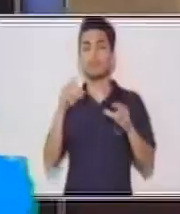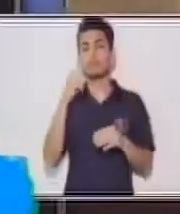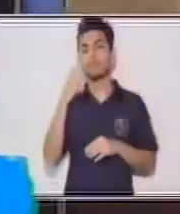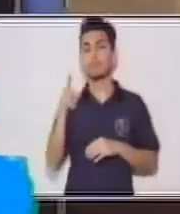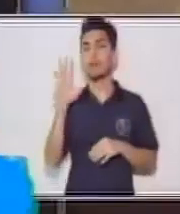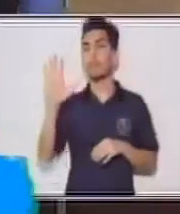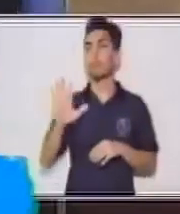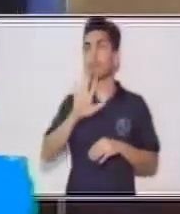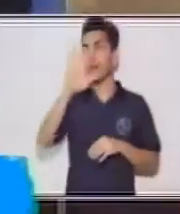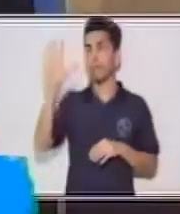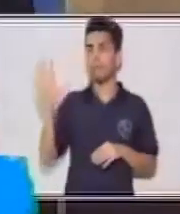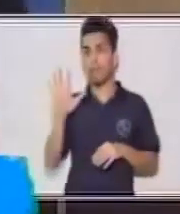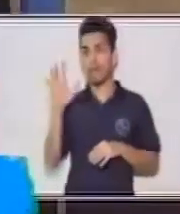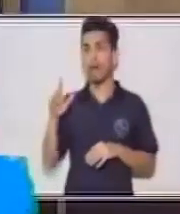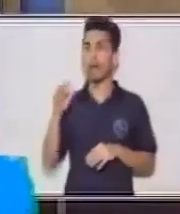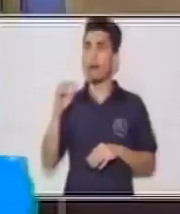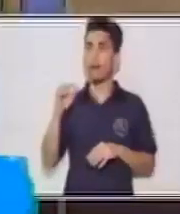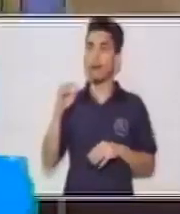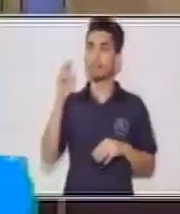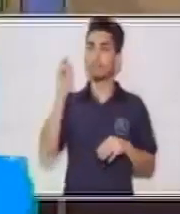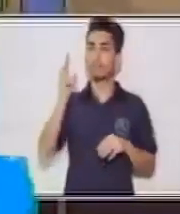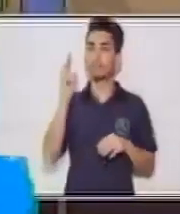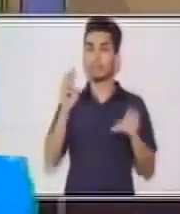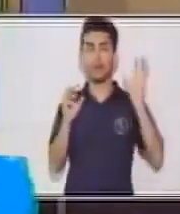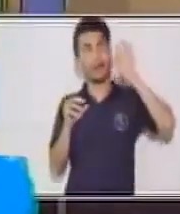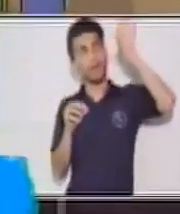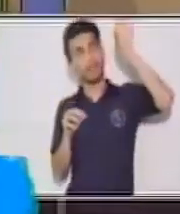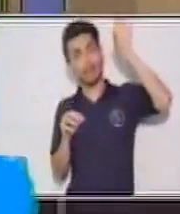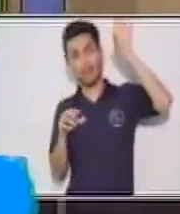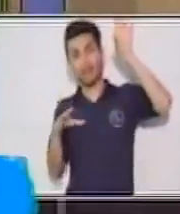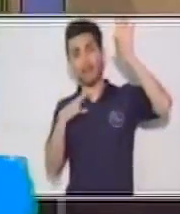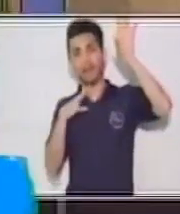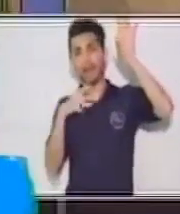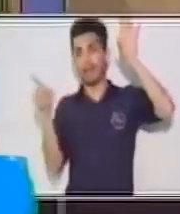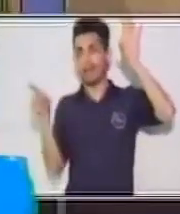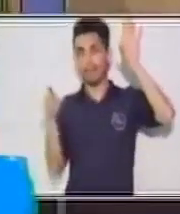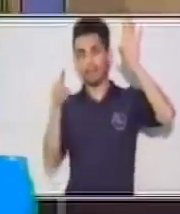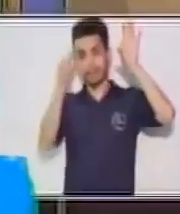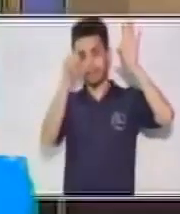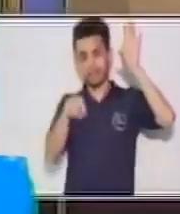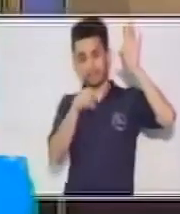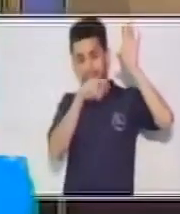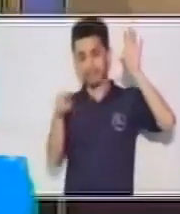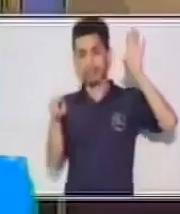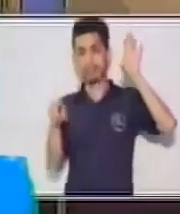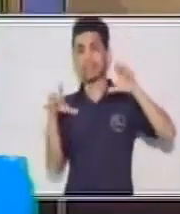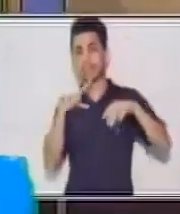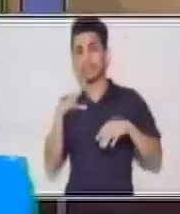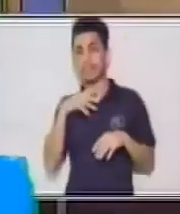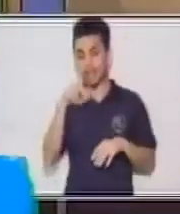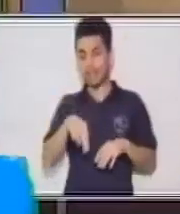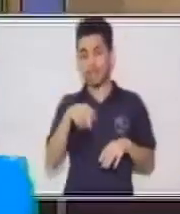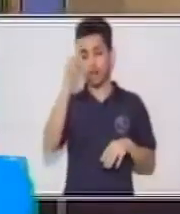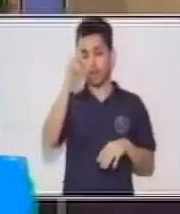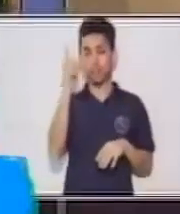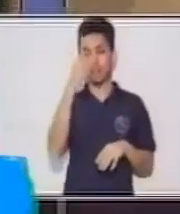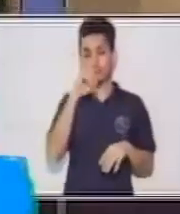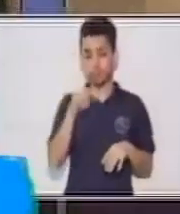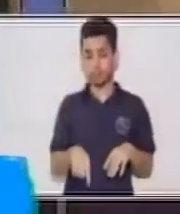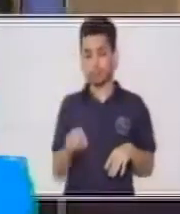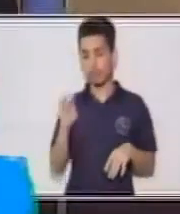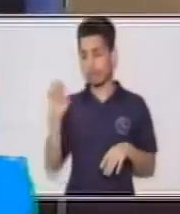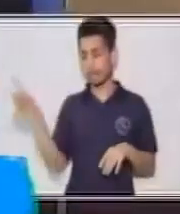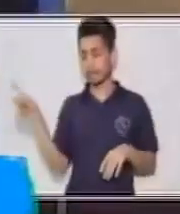inferior o en la parte superior, aparece siempre esta figurita que ustedes ya conocen, ¿verdad? Que es el norte, sur, este y